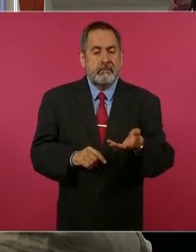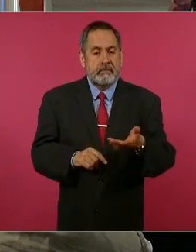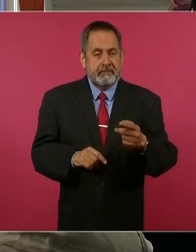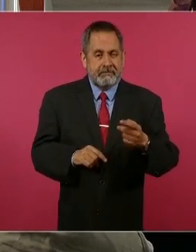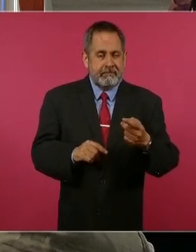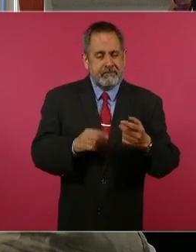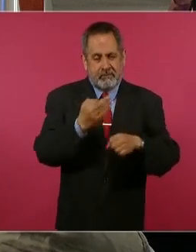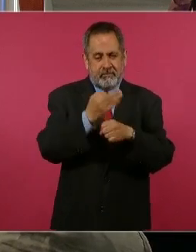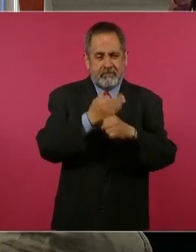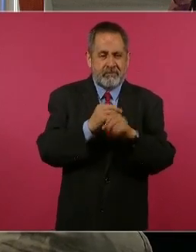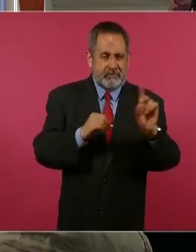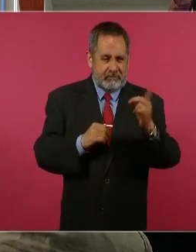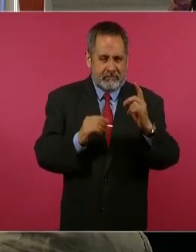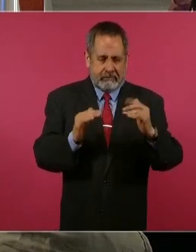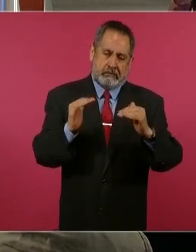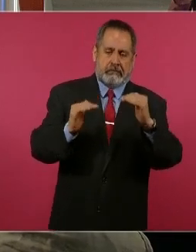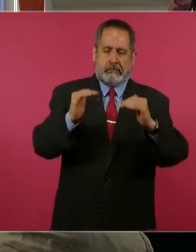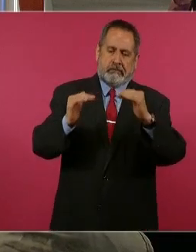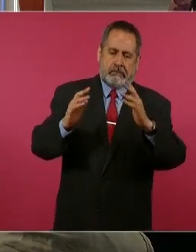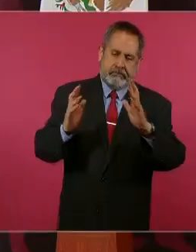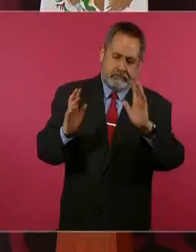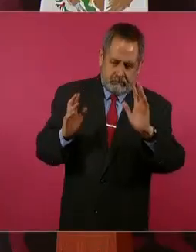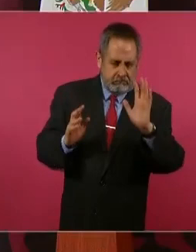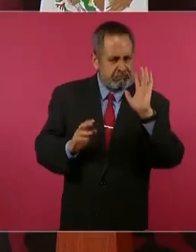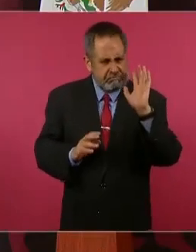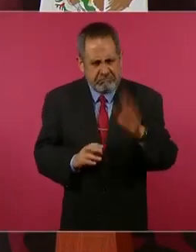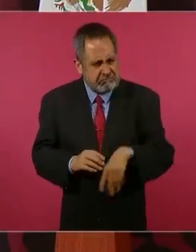desajustes, pero